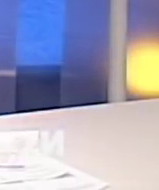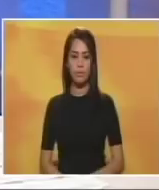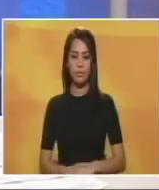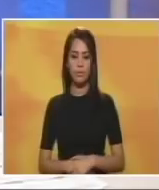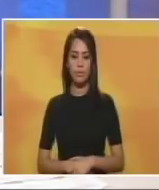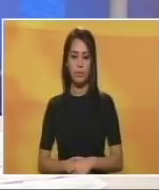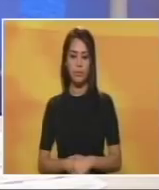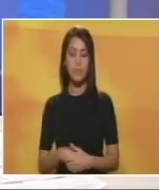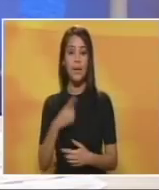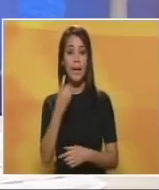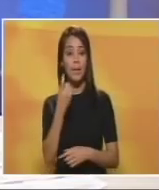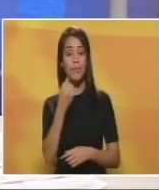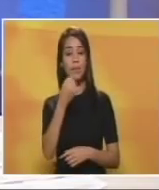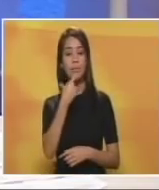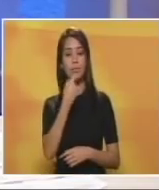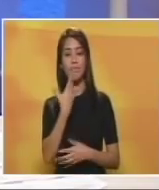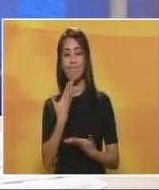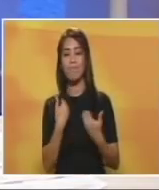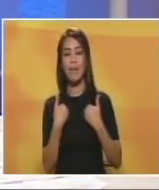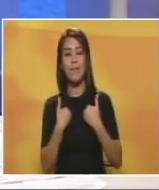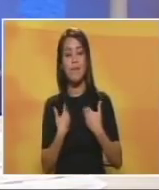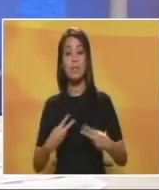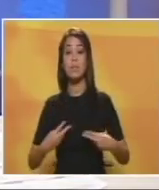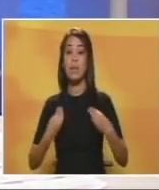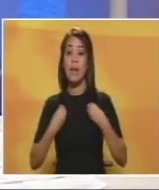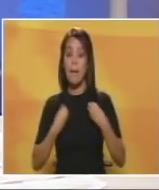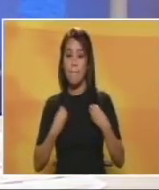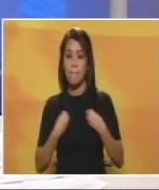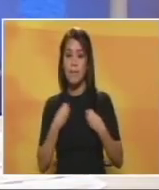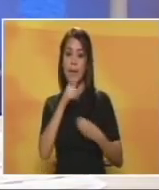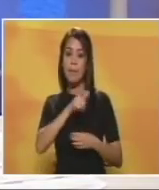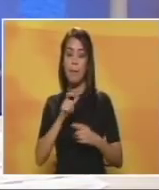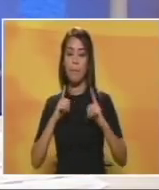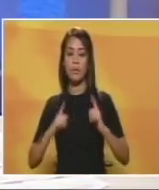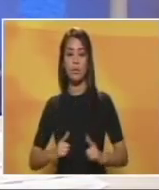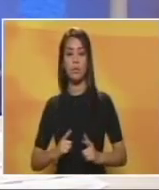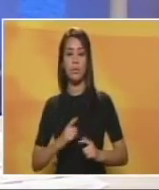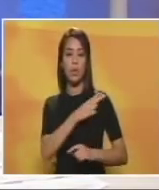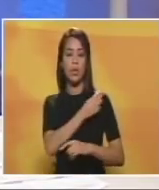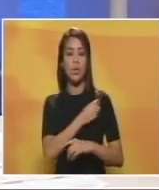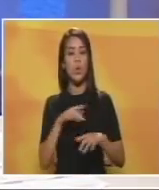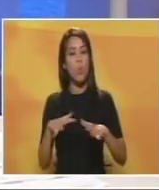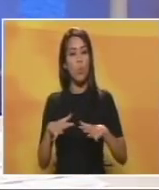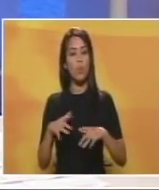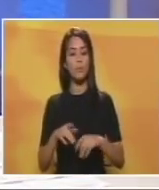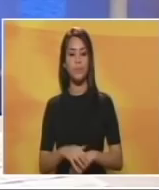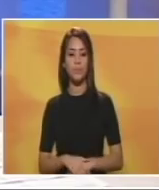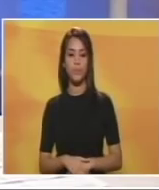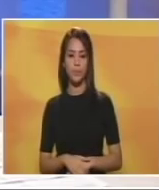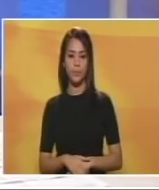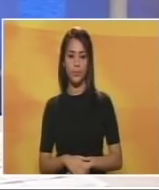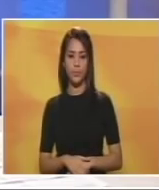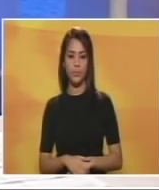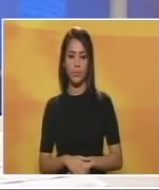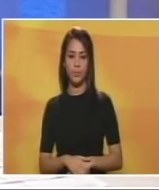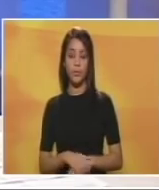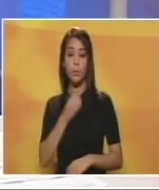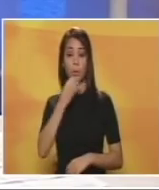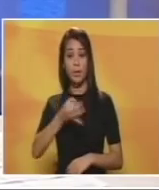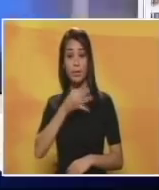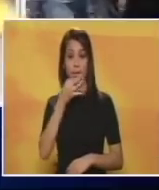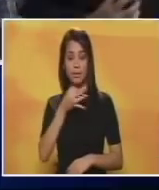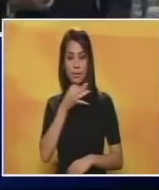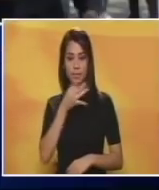Continuamos. La falta de medicamentos pone en riesgo la vida de pacientes con condición de Parkinson. Euclides Sotillo nos tiene el reporte. Buenas tardes,